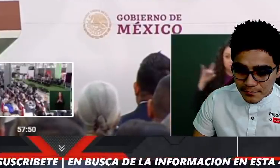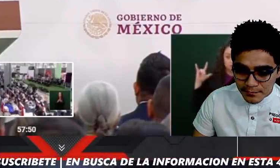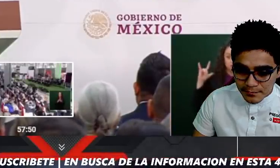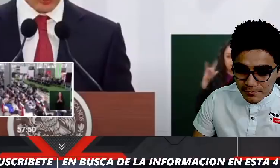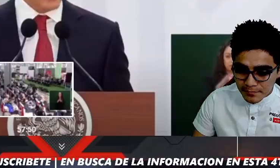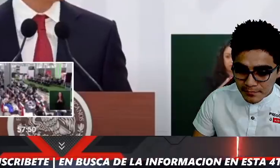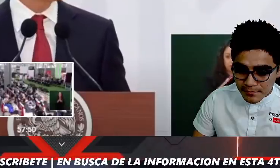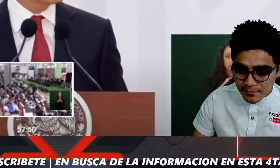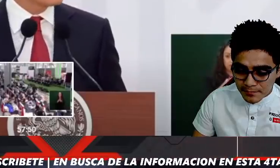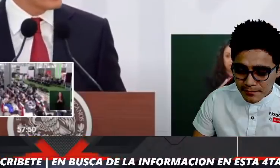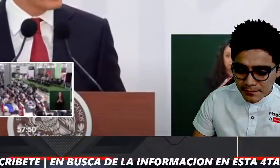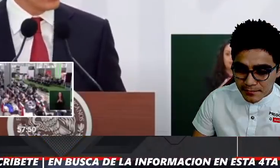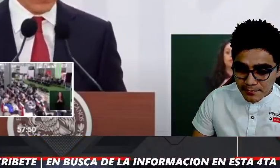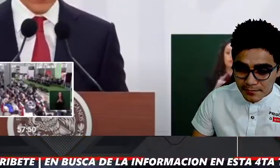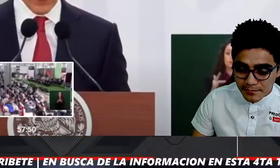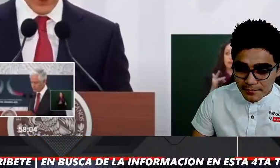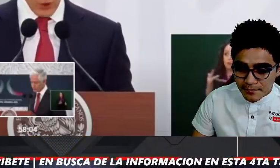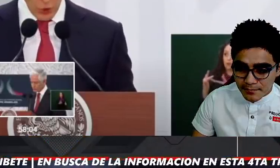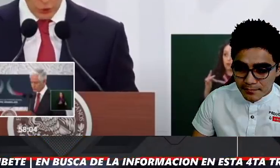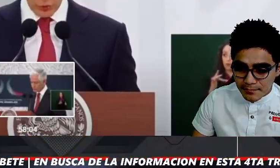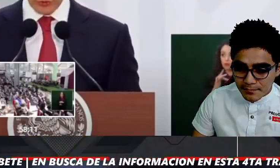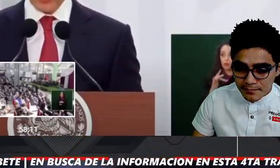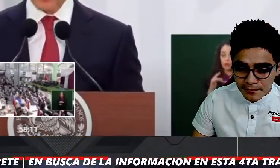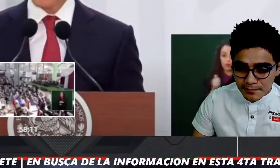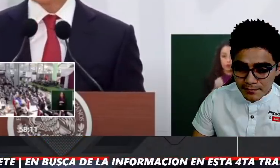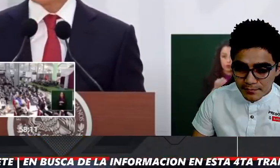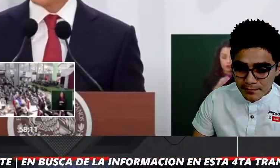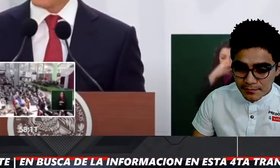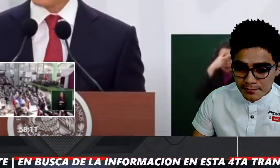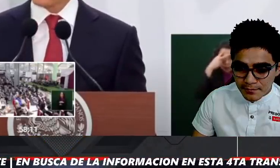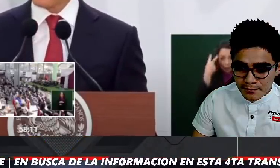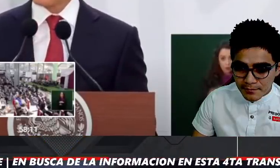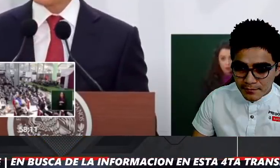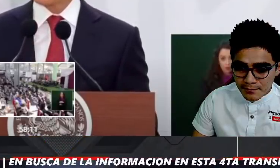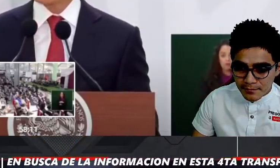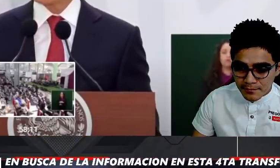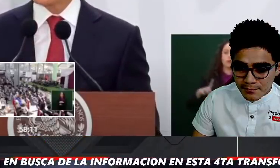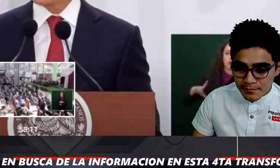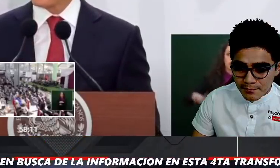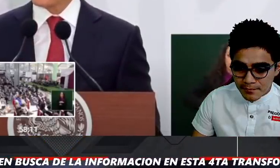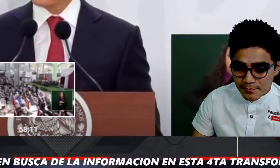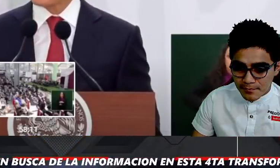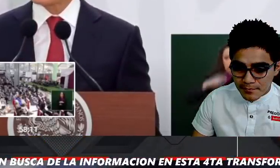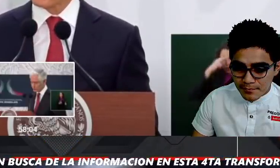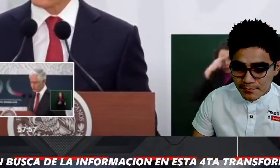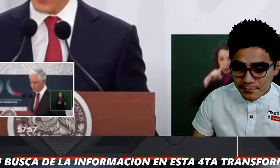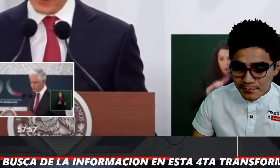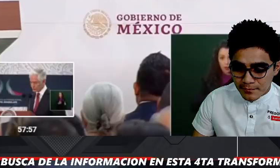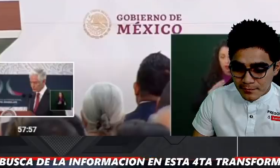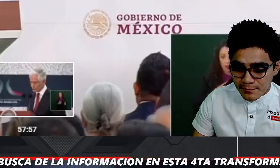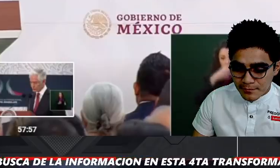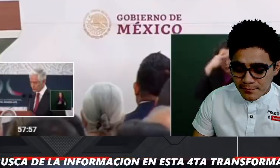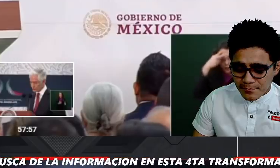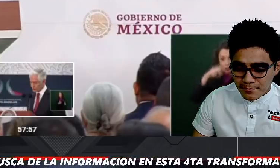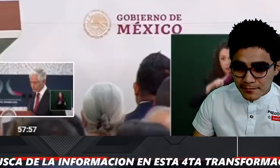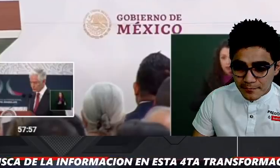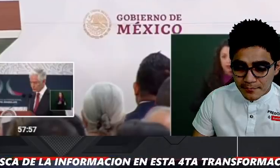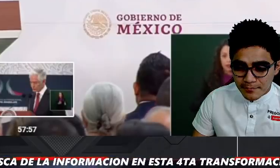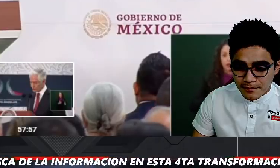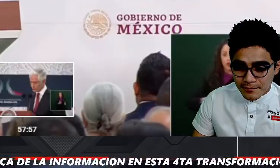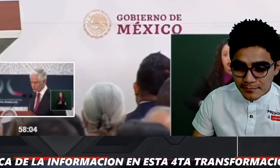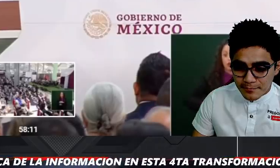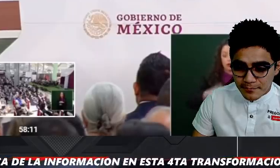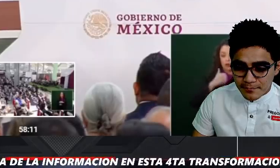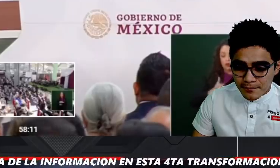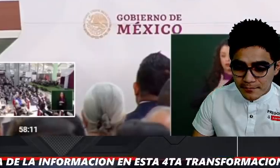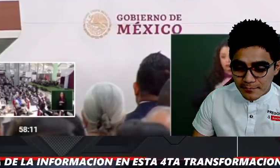conectividad del sistema aeroportuario del Valle de México, juntos, el Gobierno de México, el Gobierno del Estado de México, el Gobierno